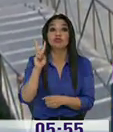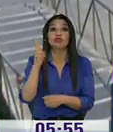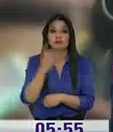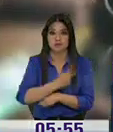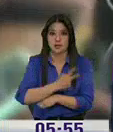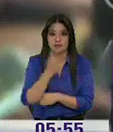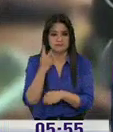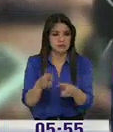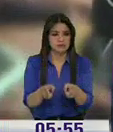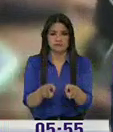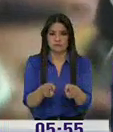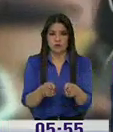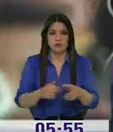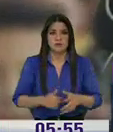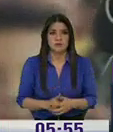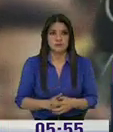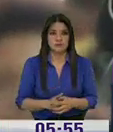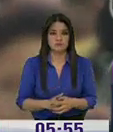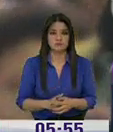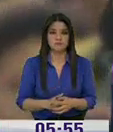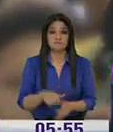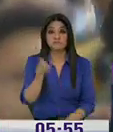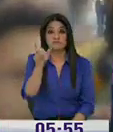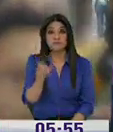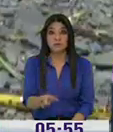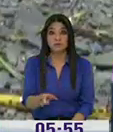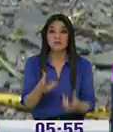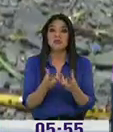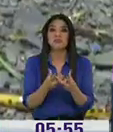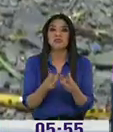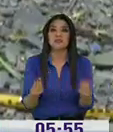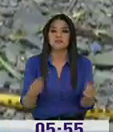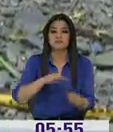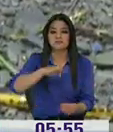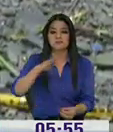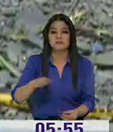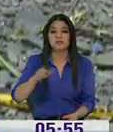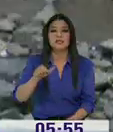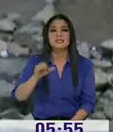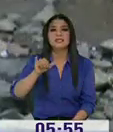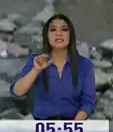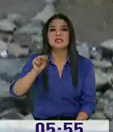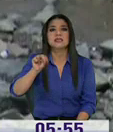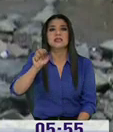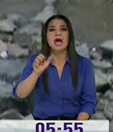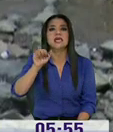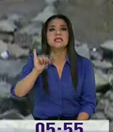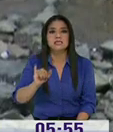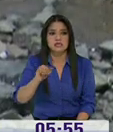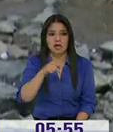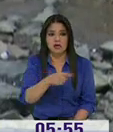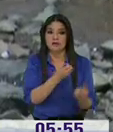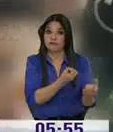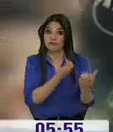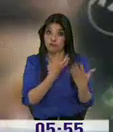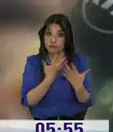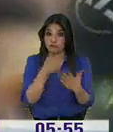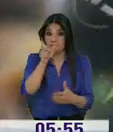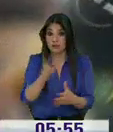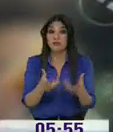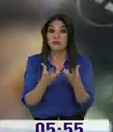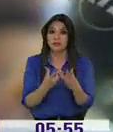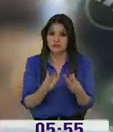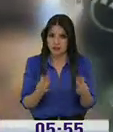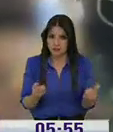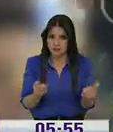2 días. Esta persona fue desaparecida en el monte Sinaí, en la cooperativa Los Cerritos. Entonces nosotros inmediatamente